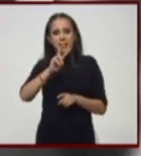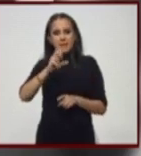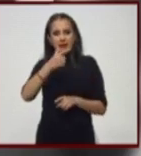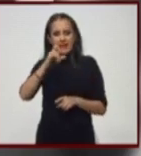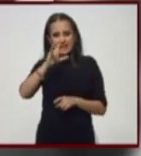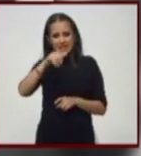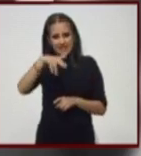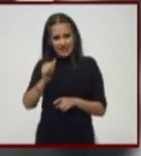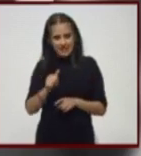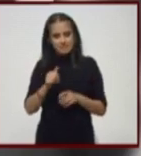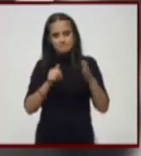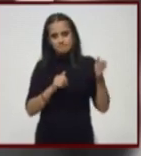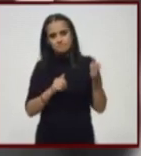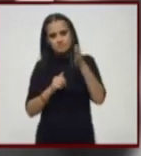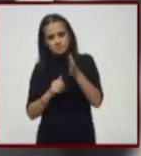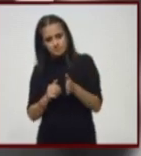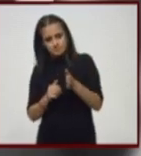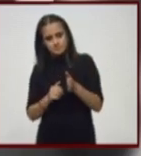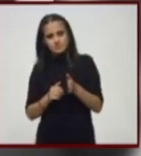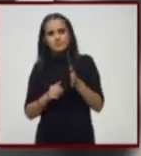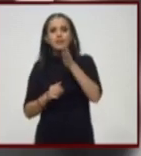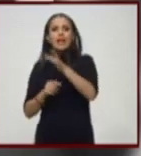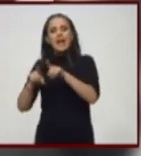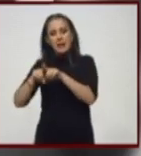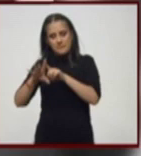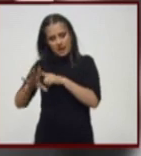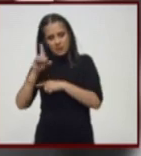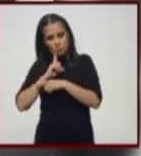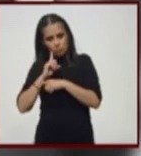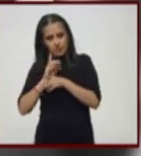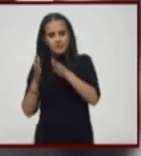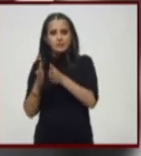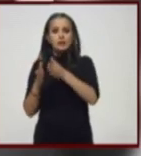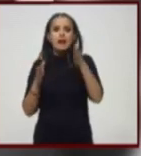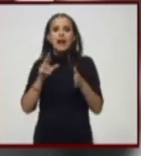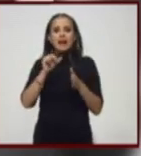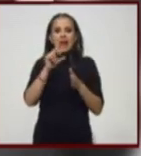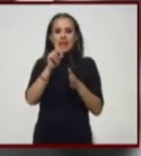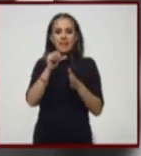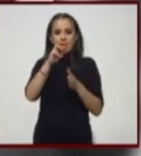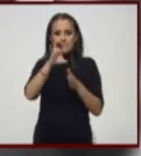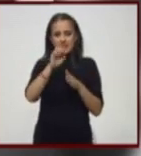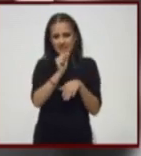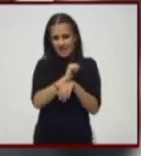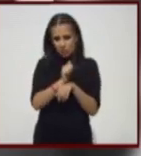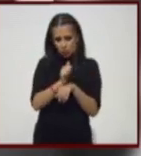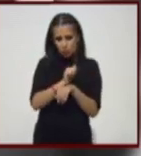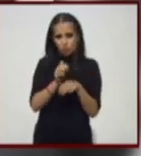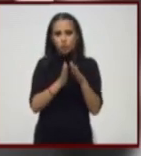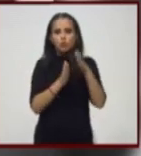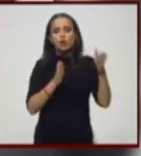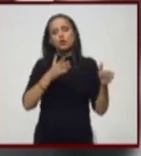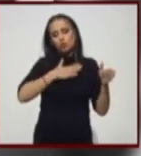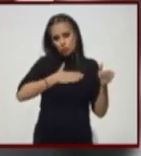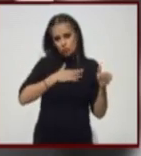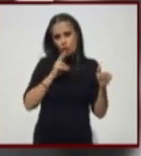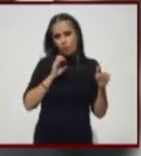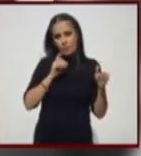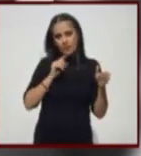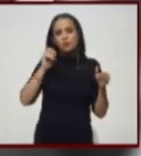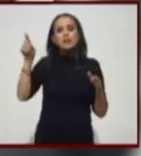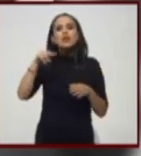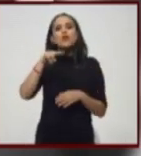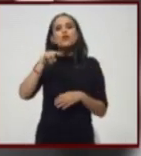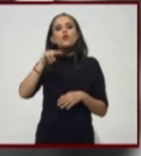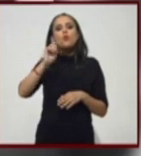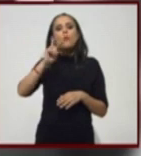la derecha izquierda sí claro evangelina sosa mi hermana radamés que es actor y yo roberto sosa en una telenovela que